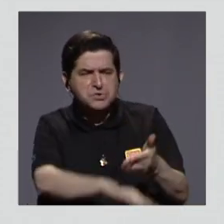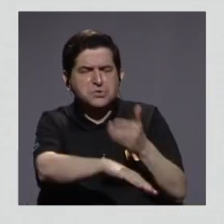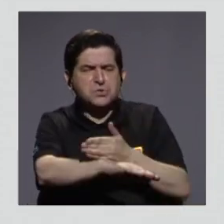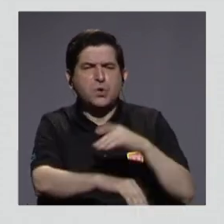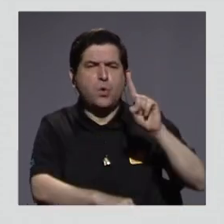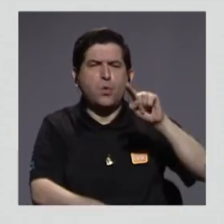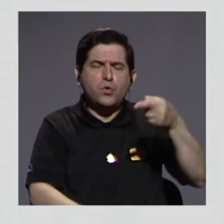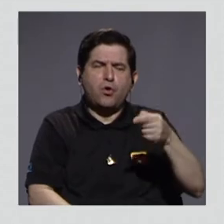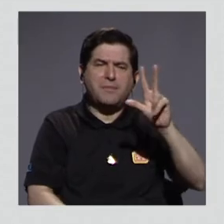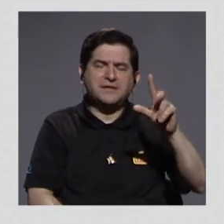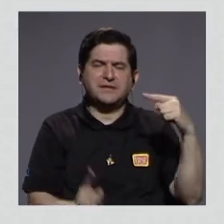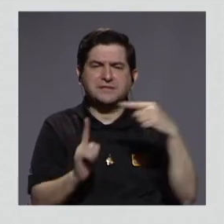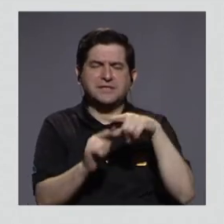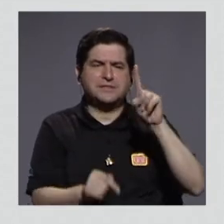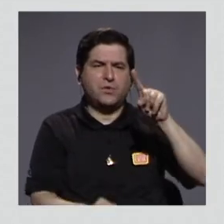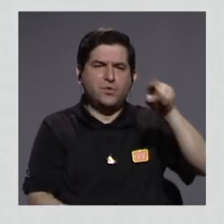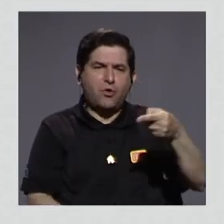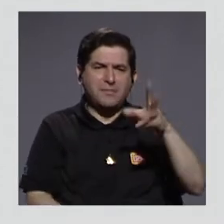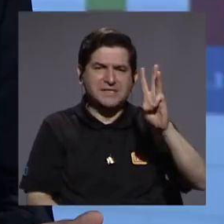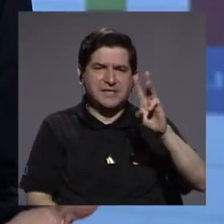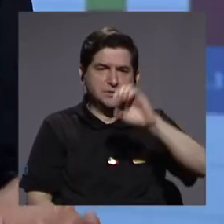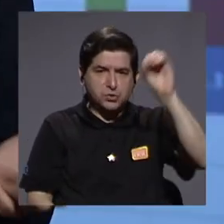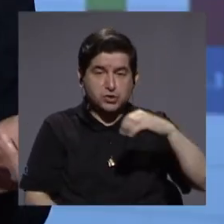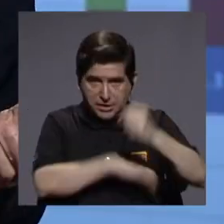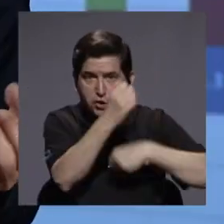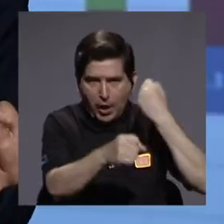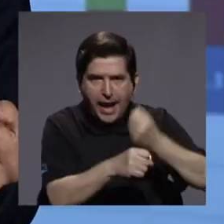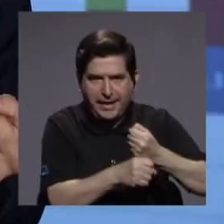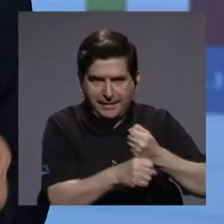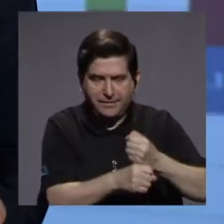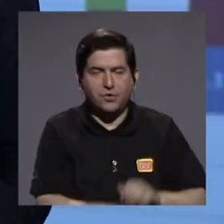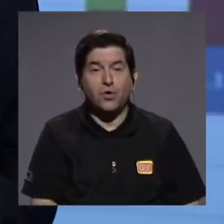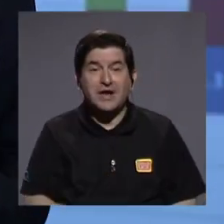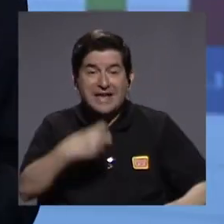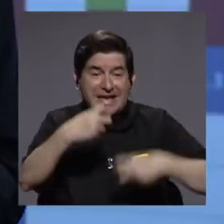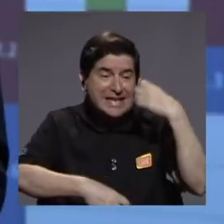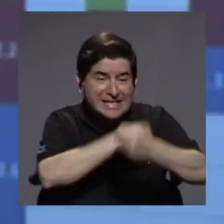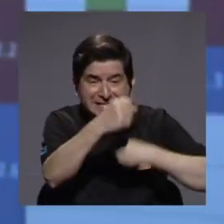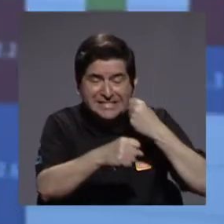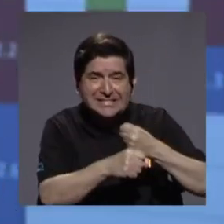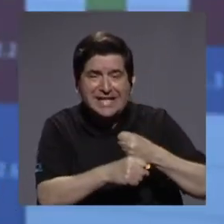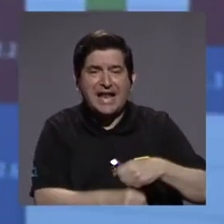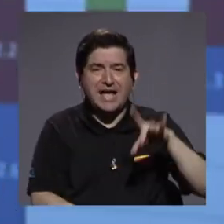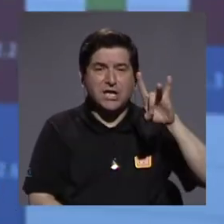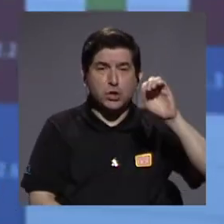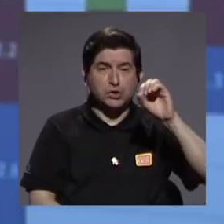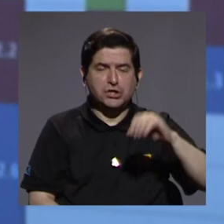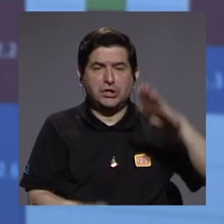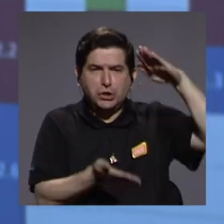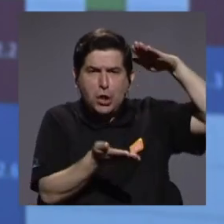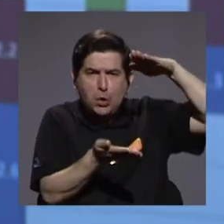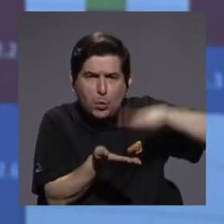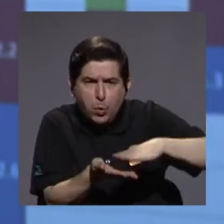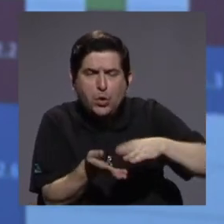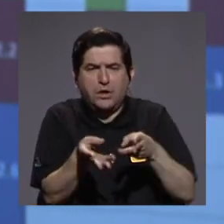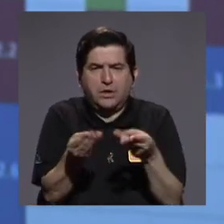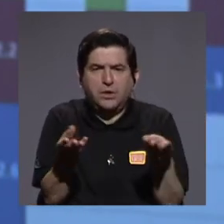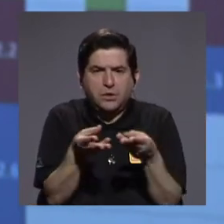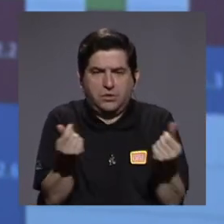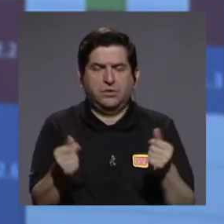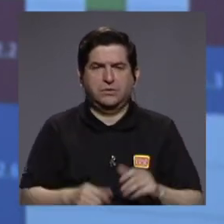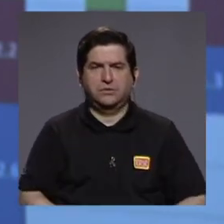13 y 16 por ciento al año con la crisis de los 80 tuvimos un decaimiento en la productividad